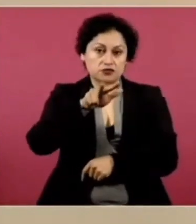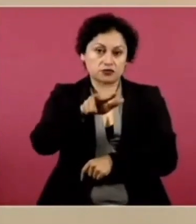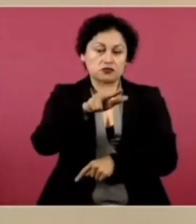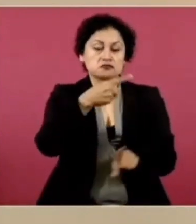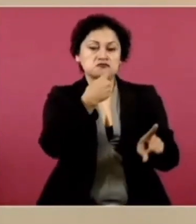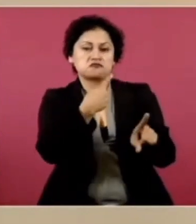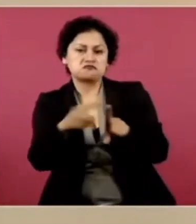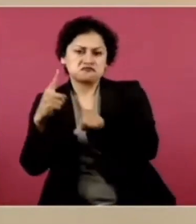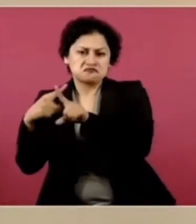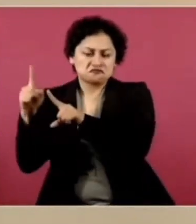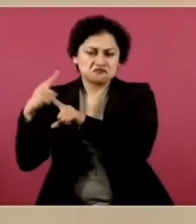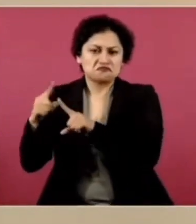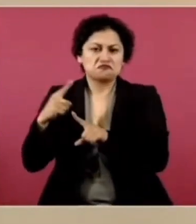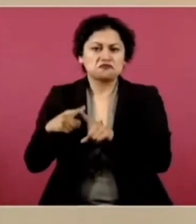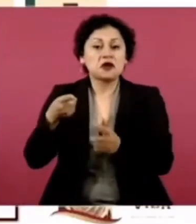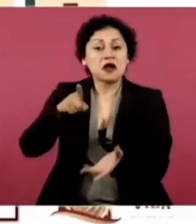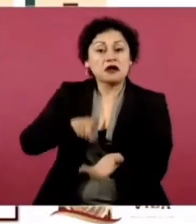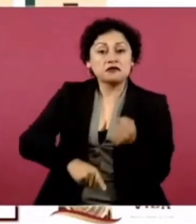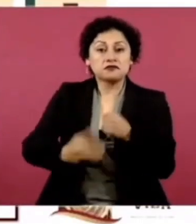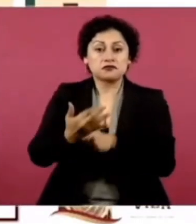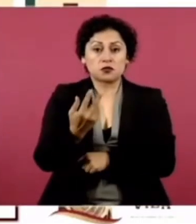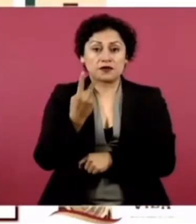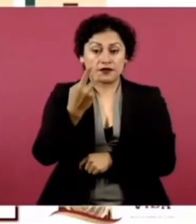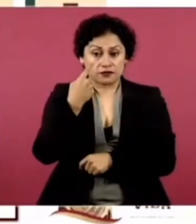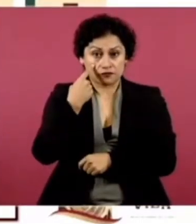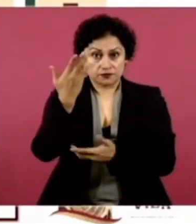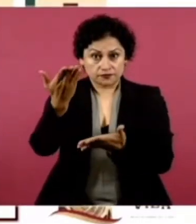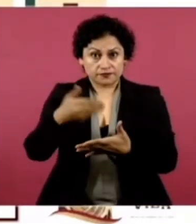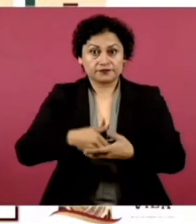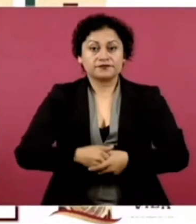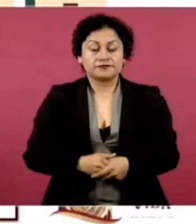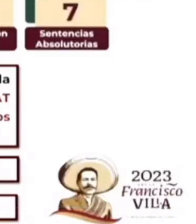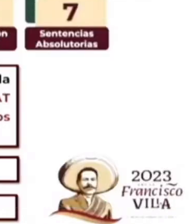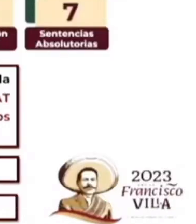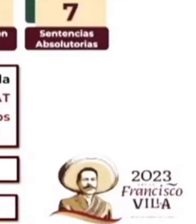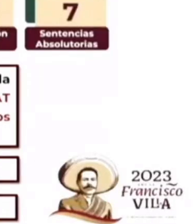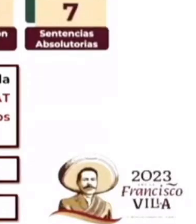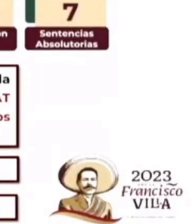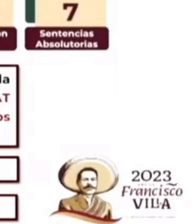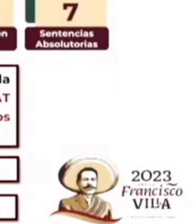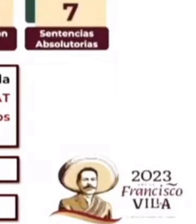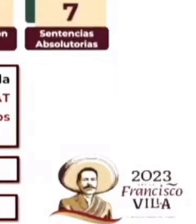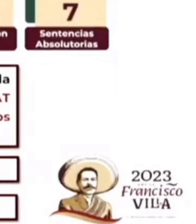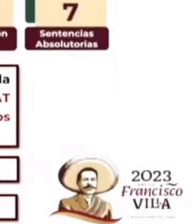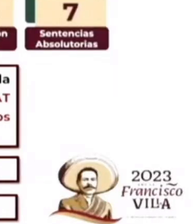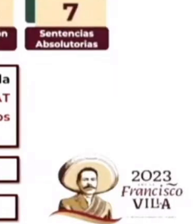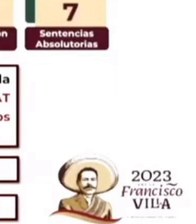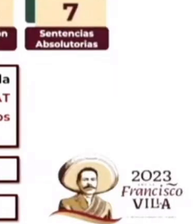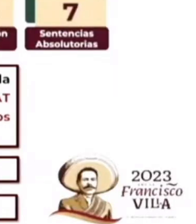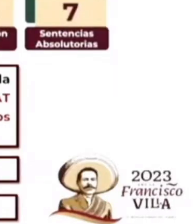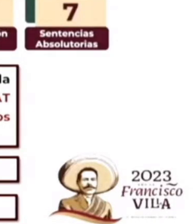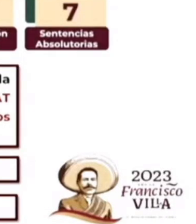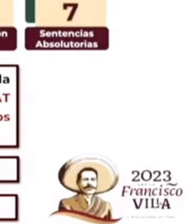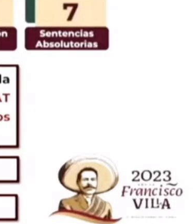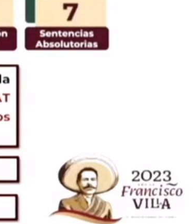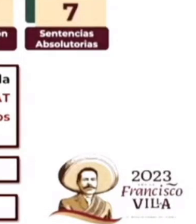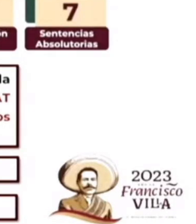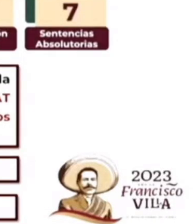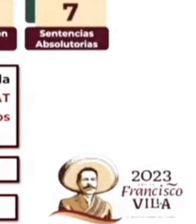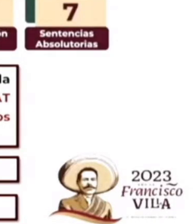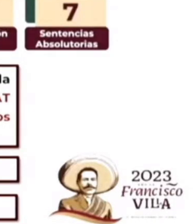52 ha considerado ilegal la detención, en 59 no vinculó a proceso y